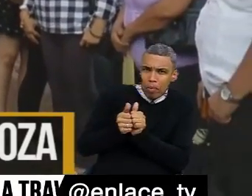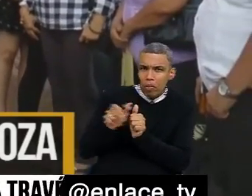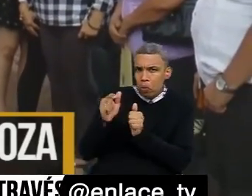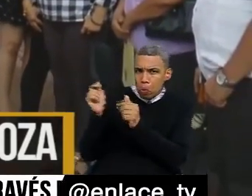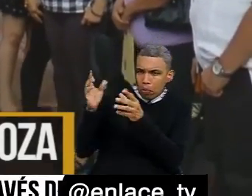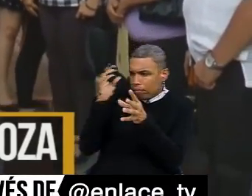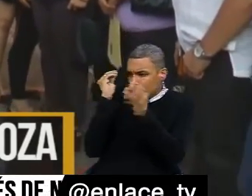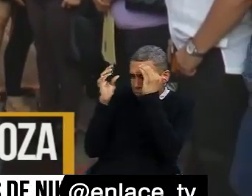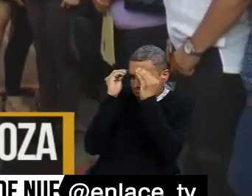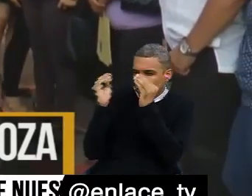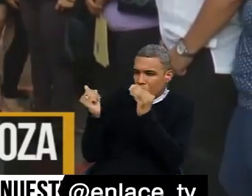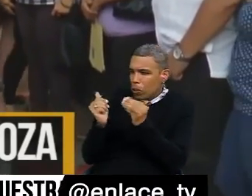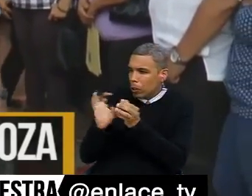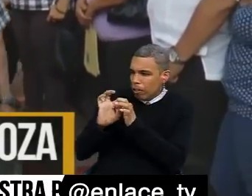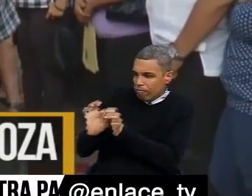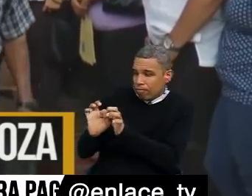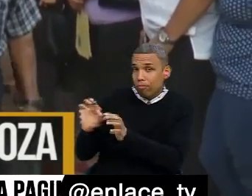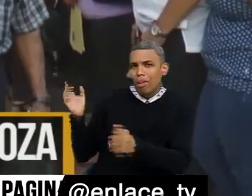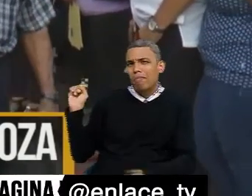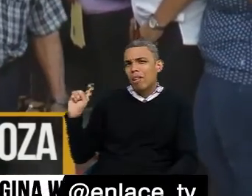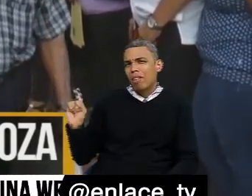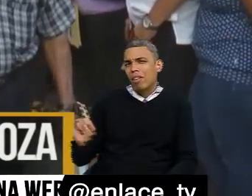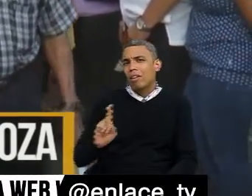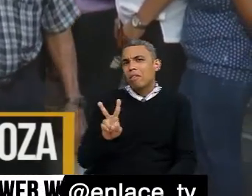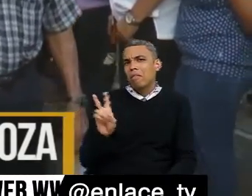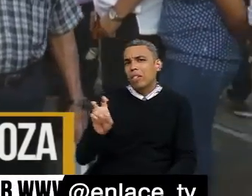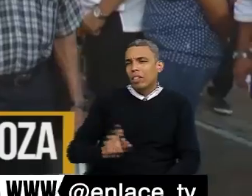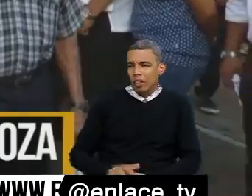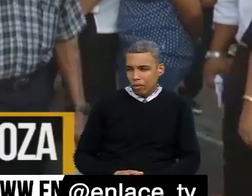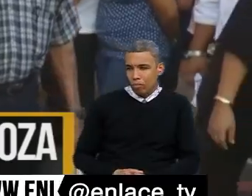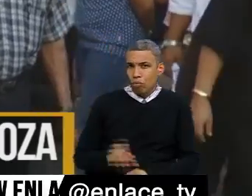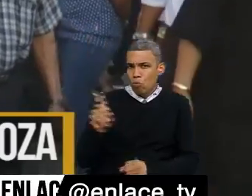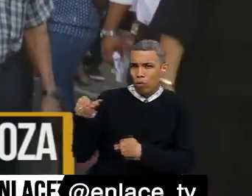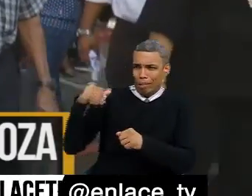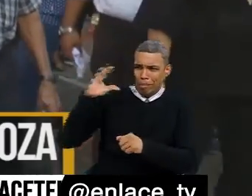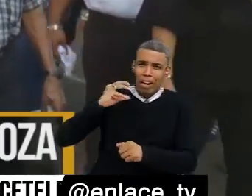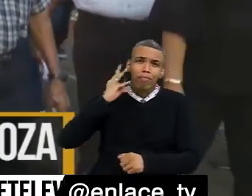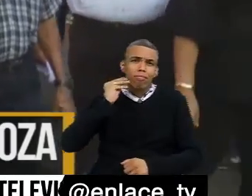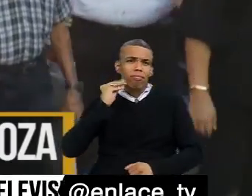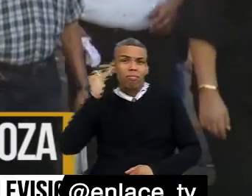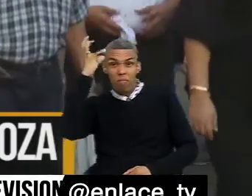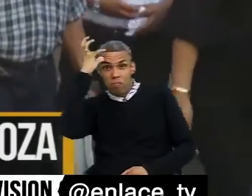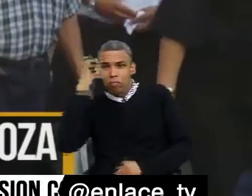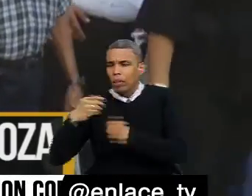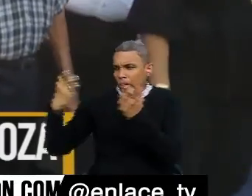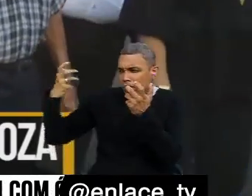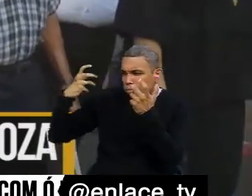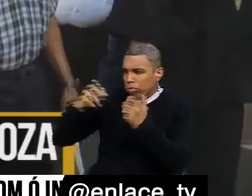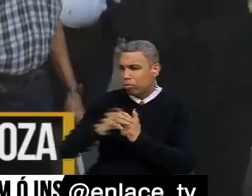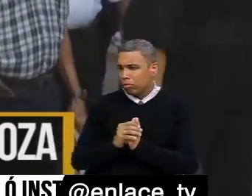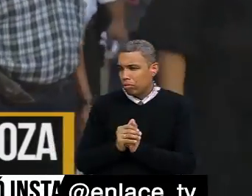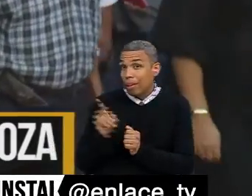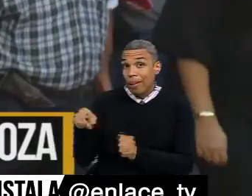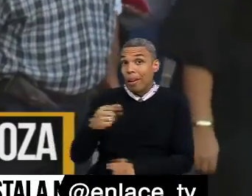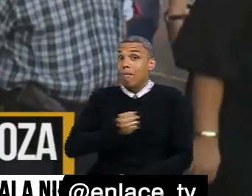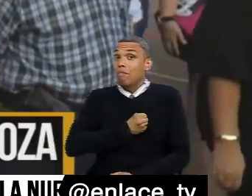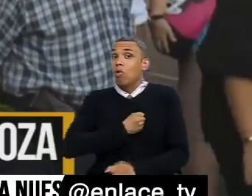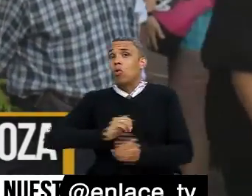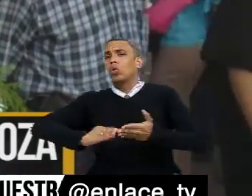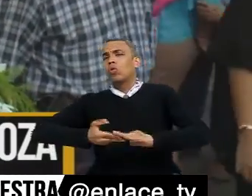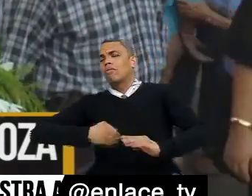cosas, porque Edgar enseñaba muchas cosas. Él generaba espíritu, generaba alegría, amó su río Magdalena, amó